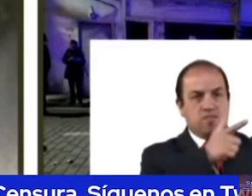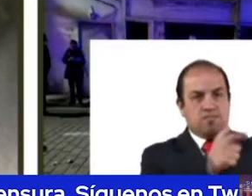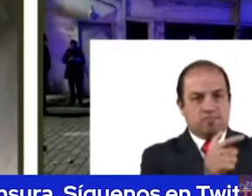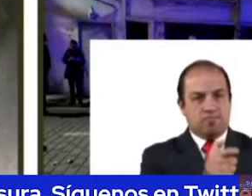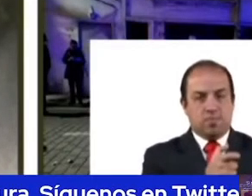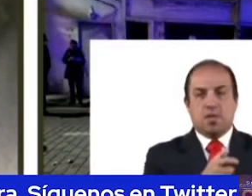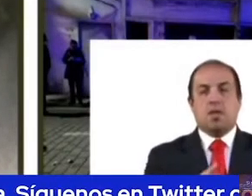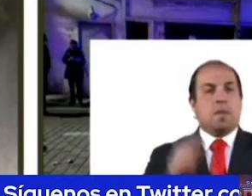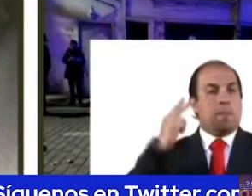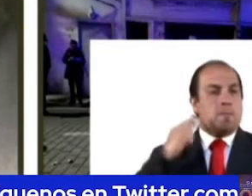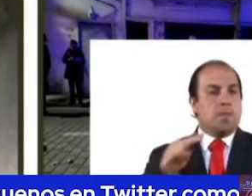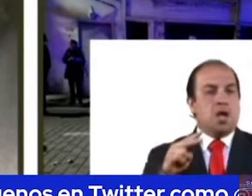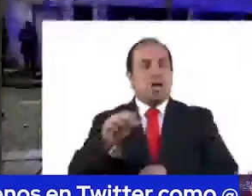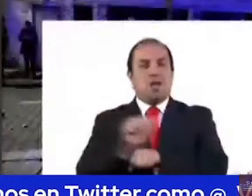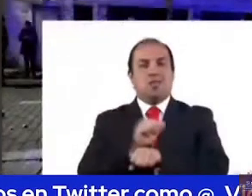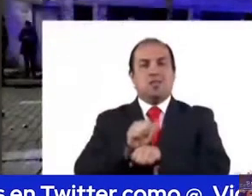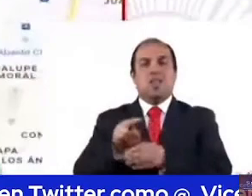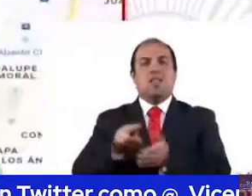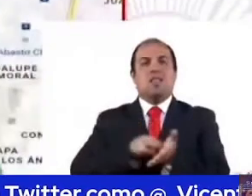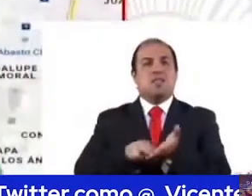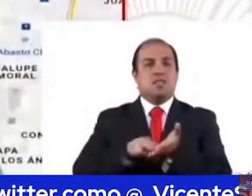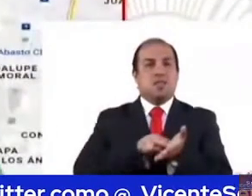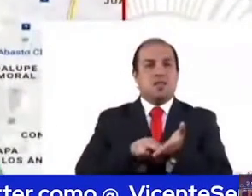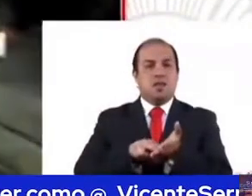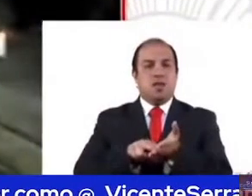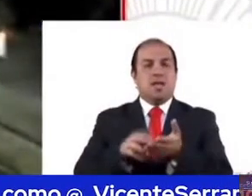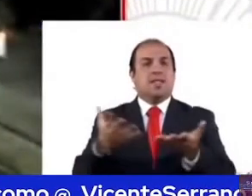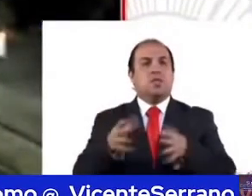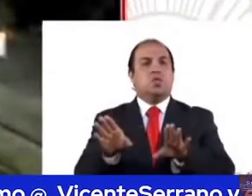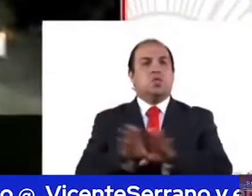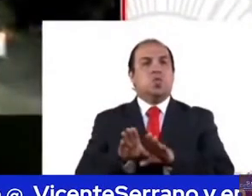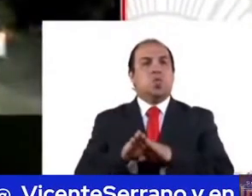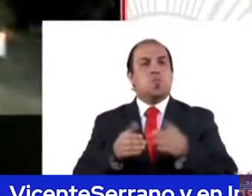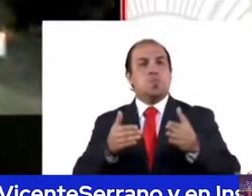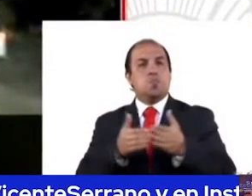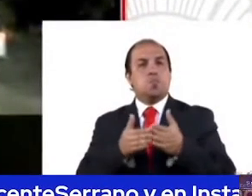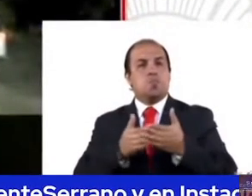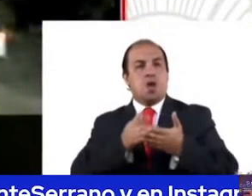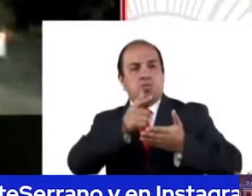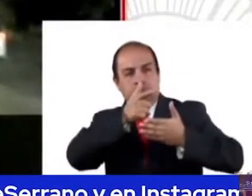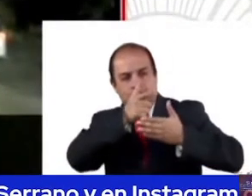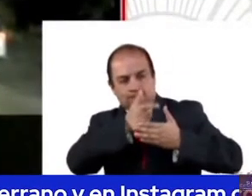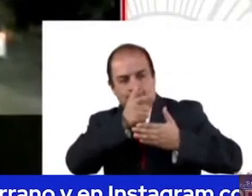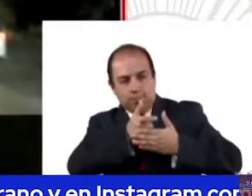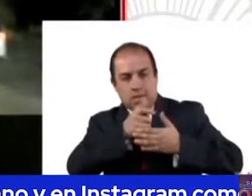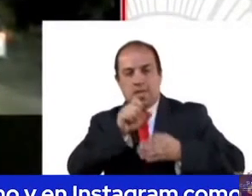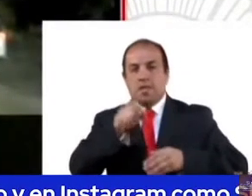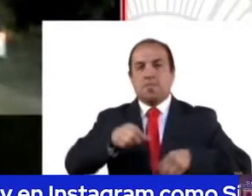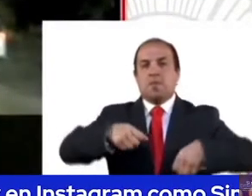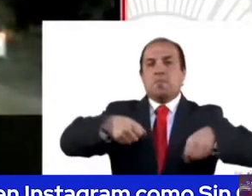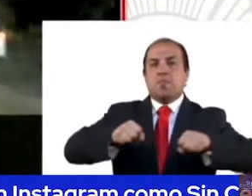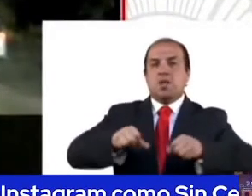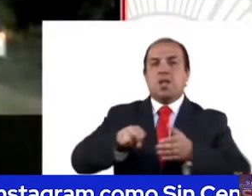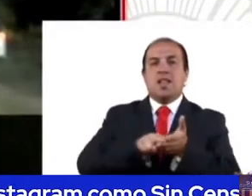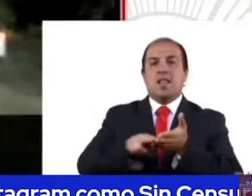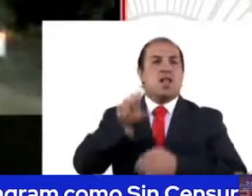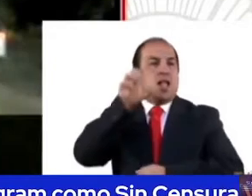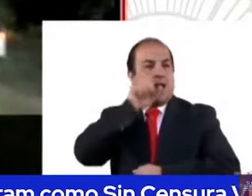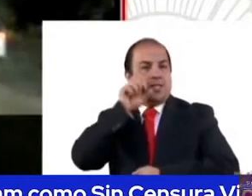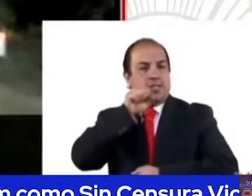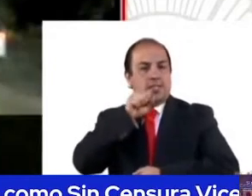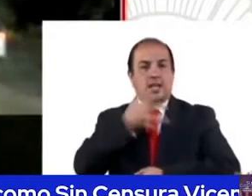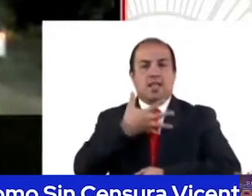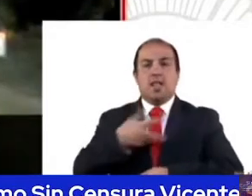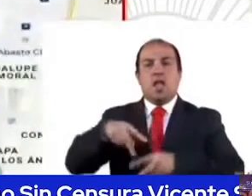de un vehículo color negro que sirvió como muro durante el ataque y una motocicleta color negro con naranja, tripulada por dos